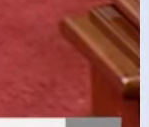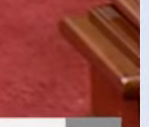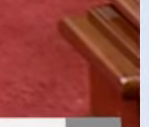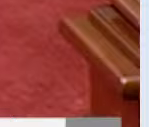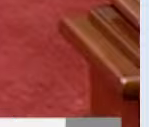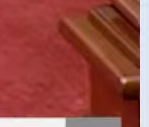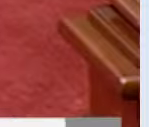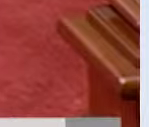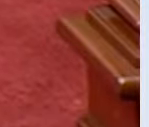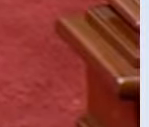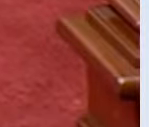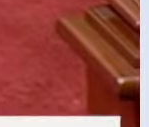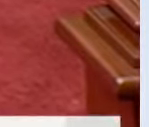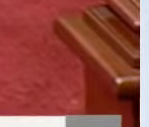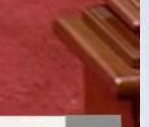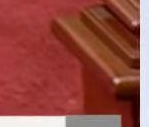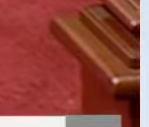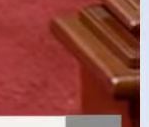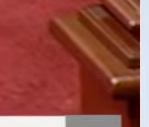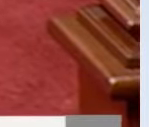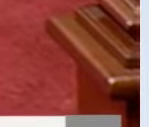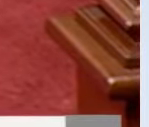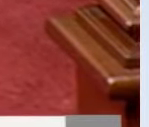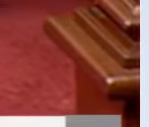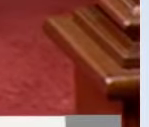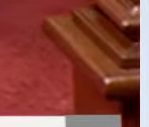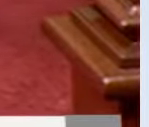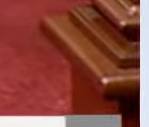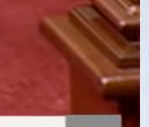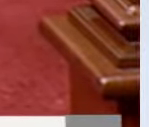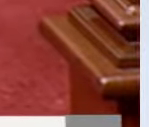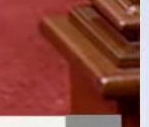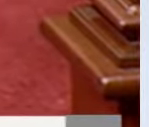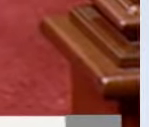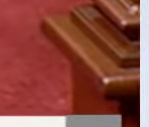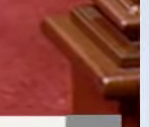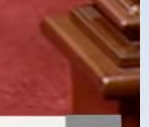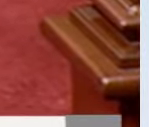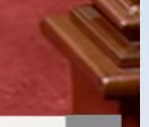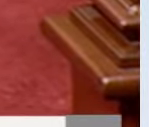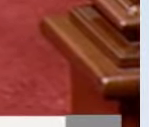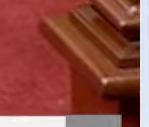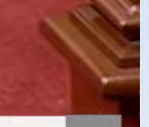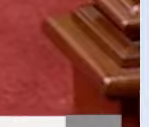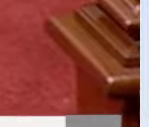todos, incluso hacerlo entre quienes pensamos diferente.